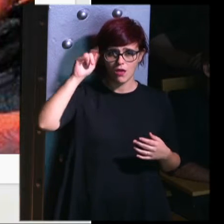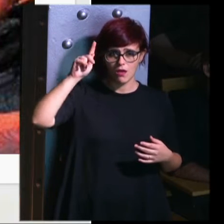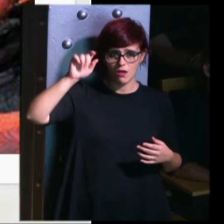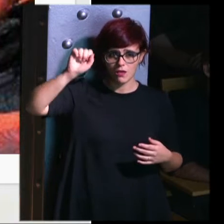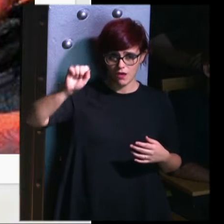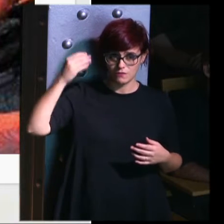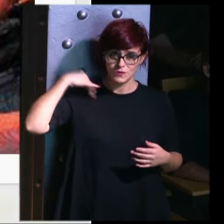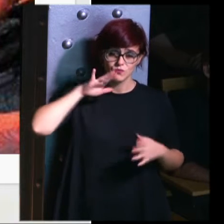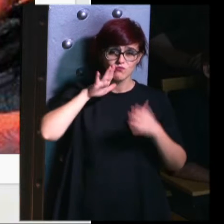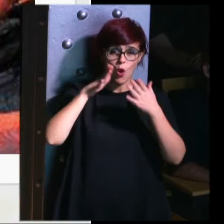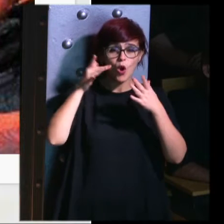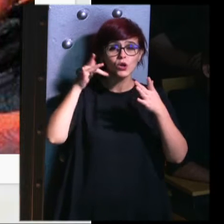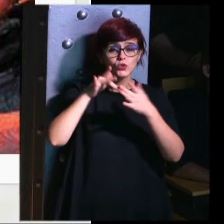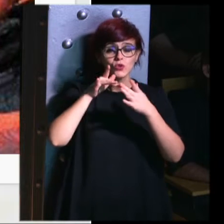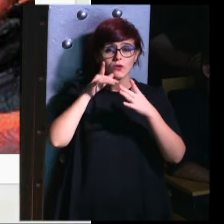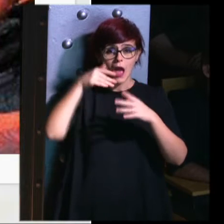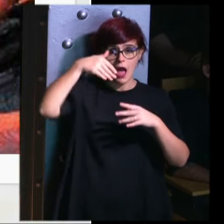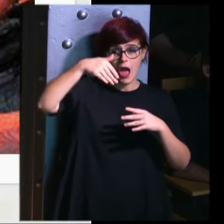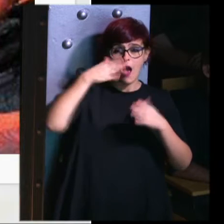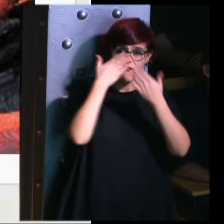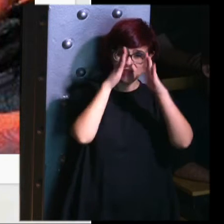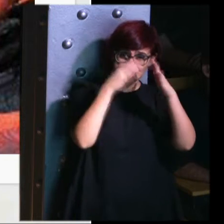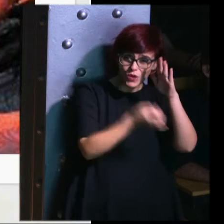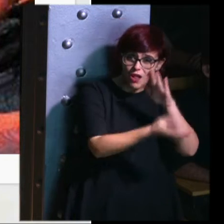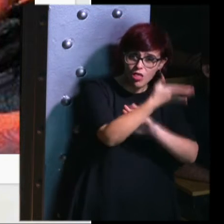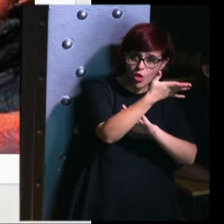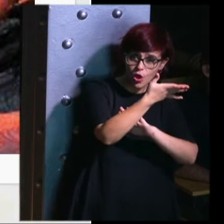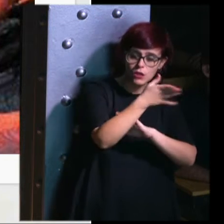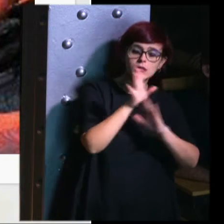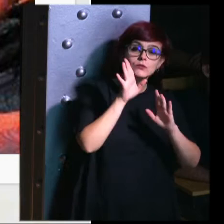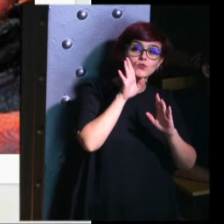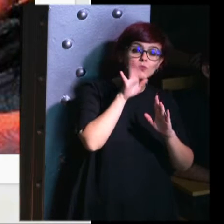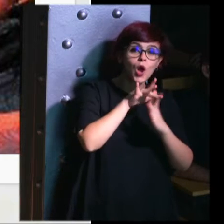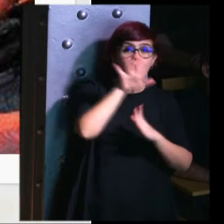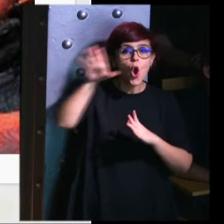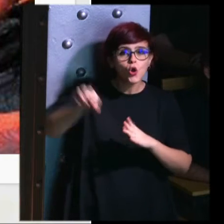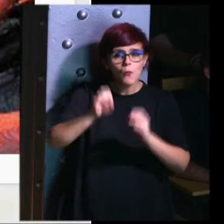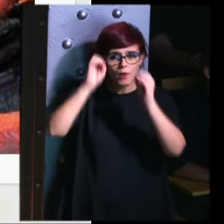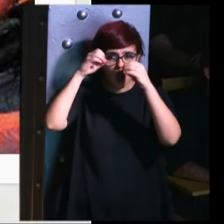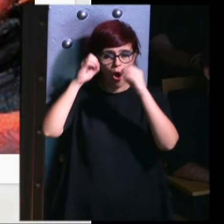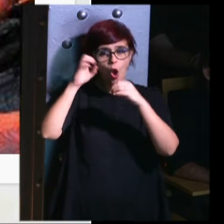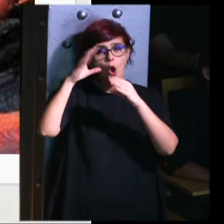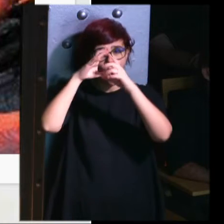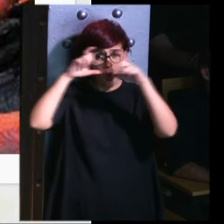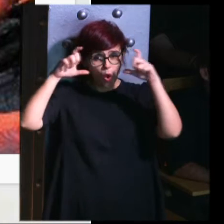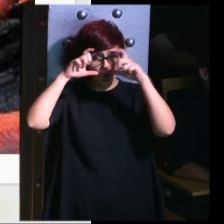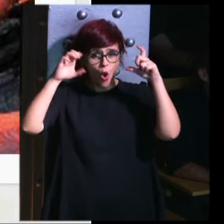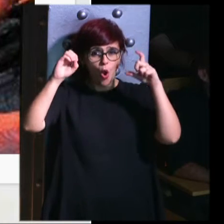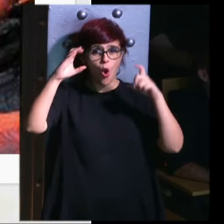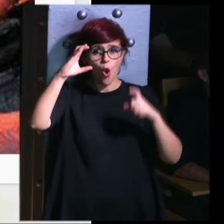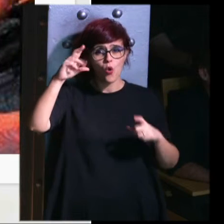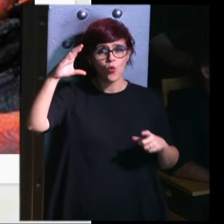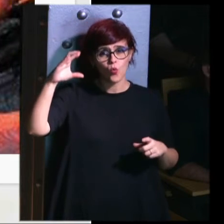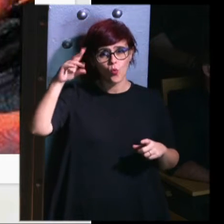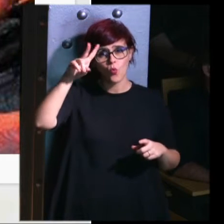compró Oculus. Cory Ondrejcha era como el segundo, la mano derecha de